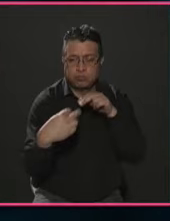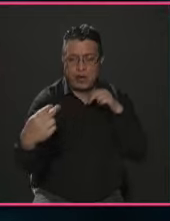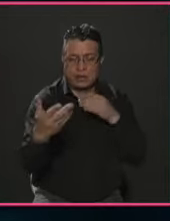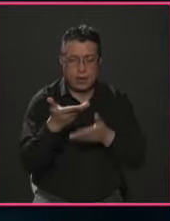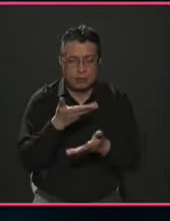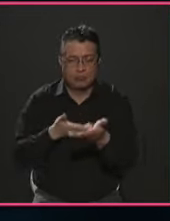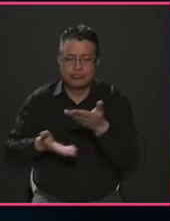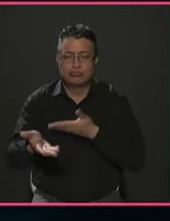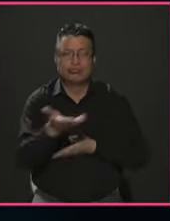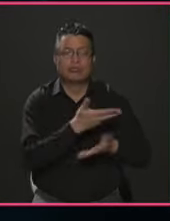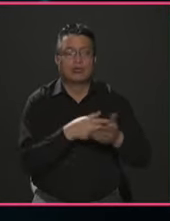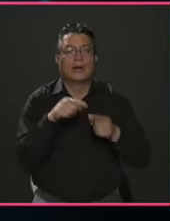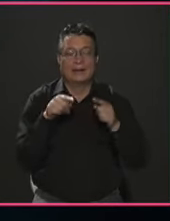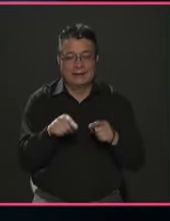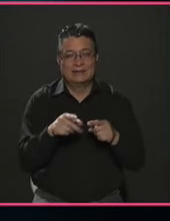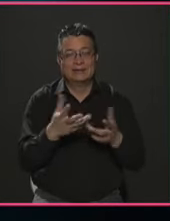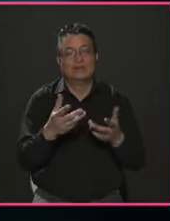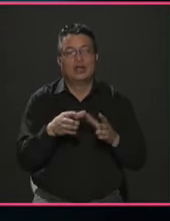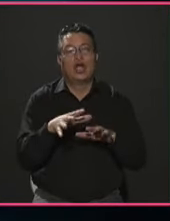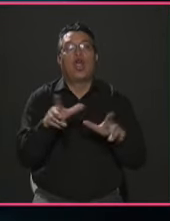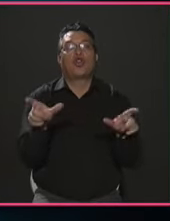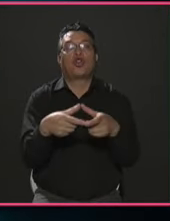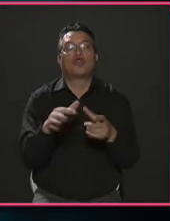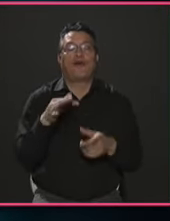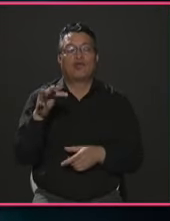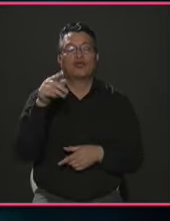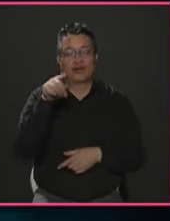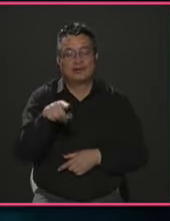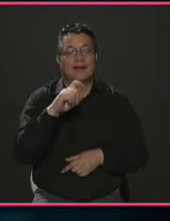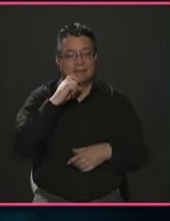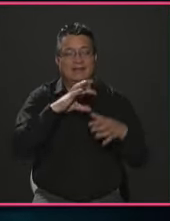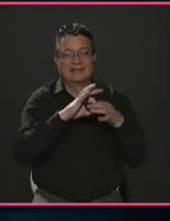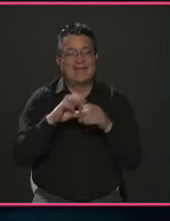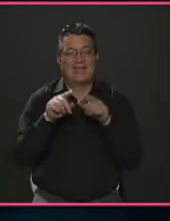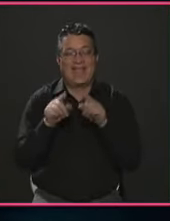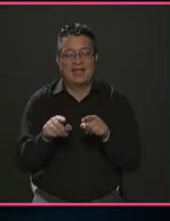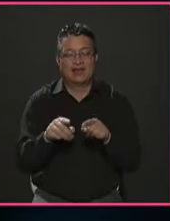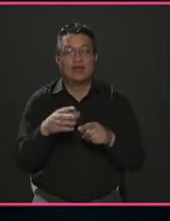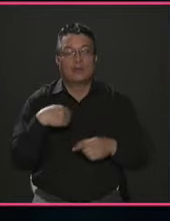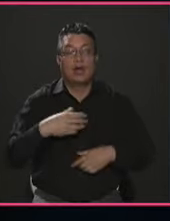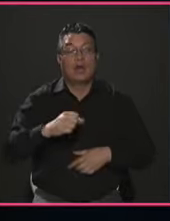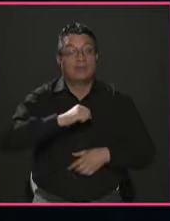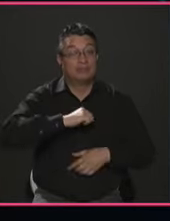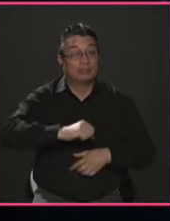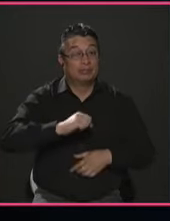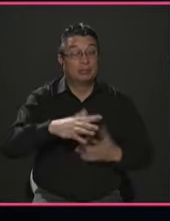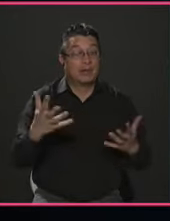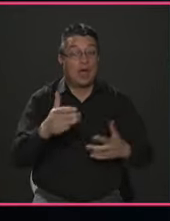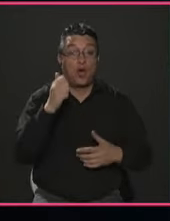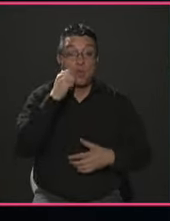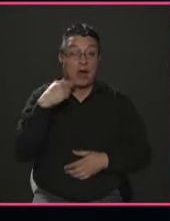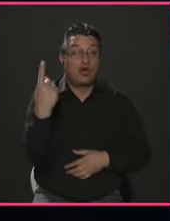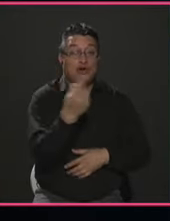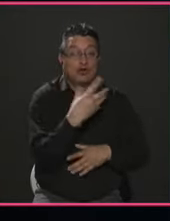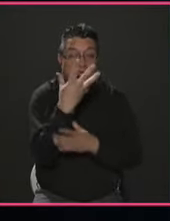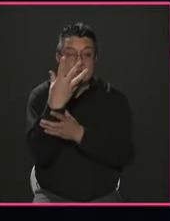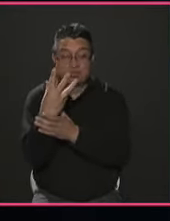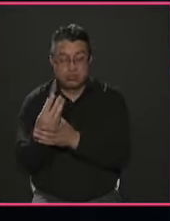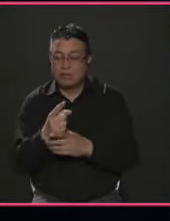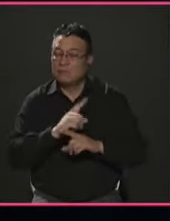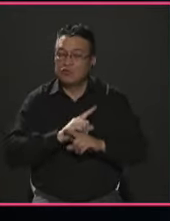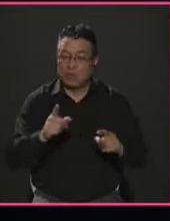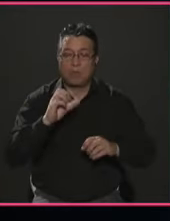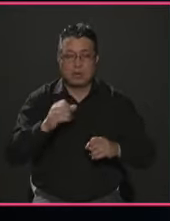el congreso del futuro son puentes para impedir nuestra humanidad vaya a la deriva para que tenga puertos de llegada para que